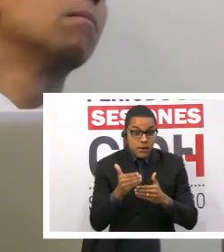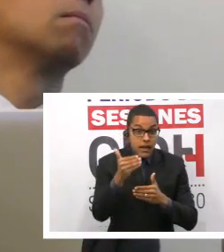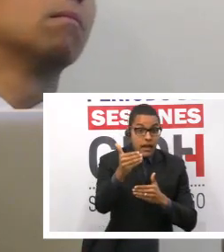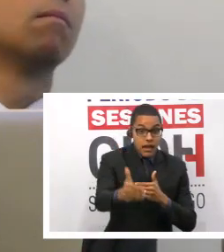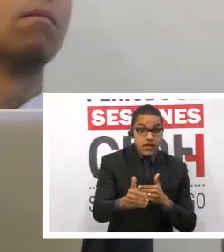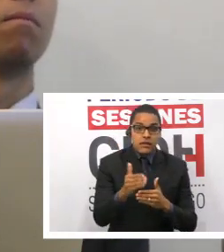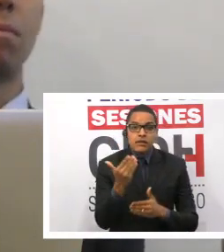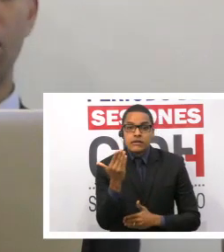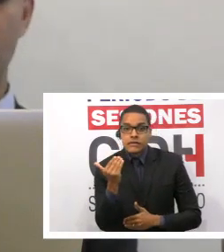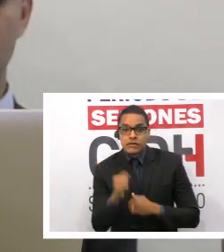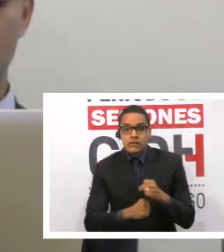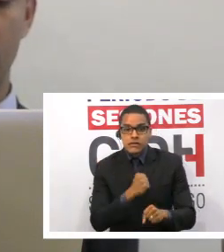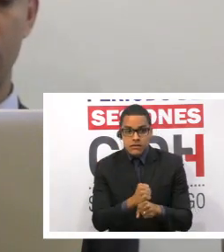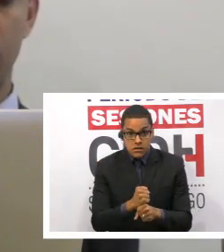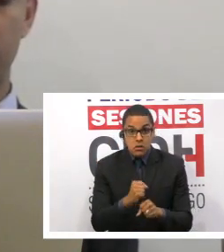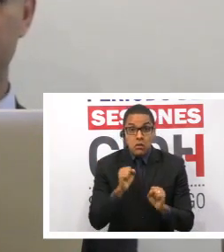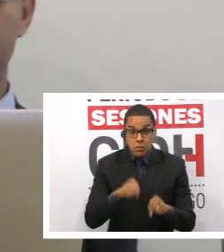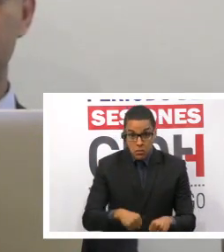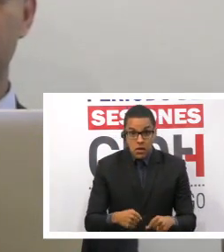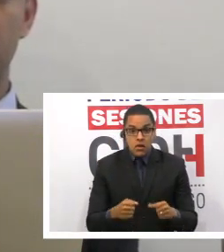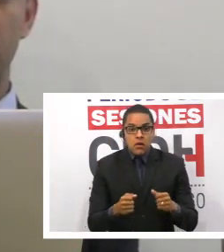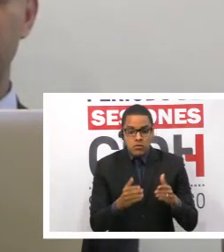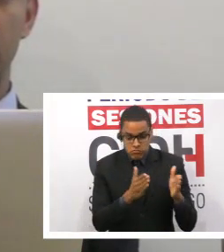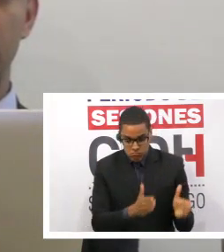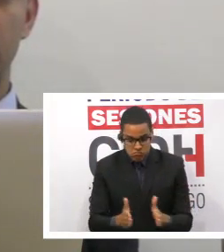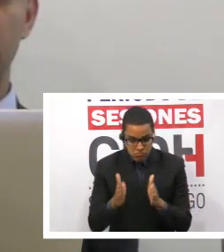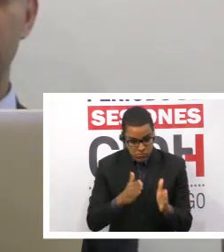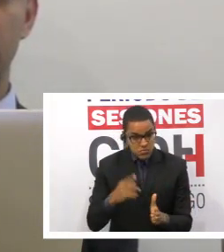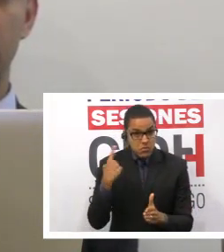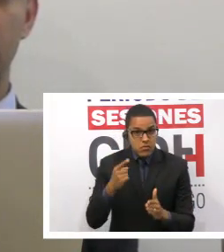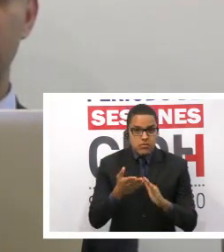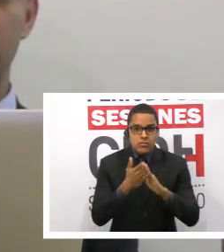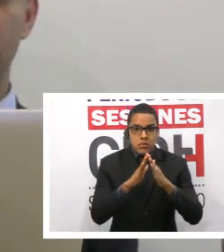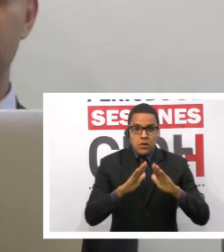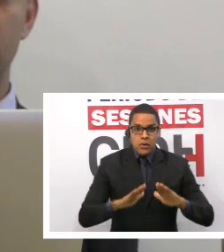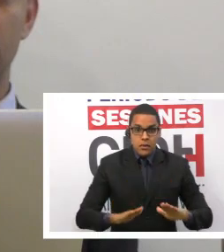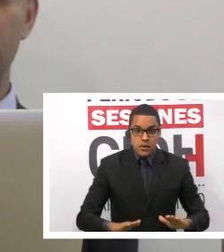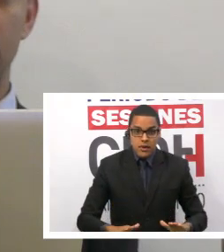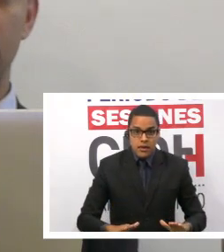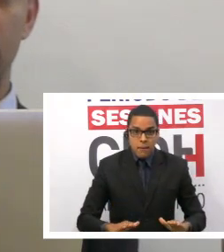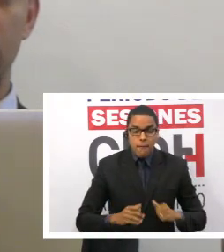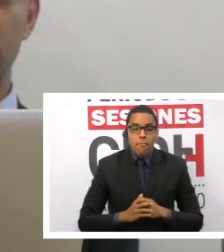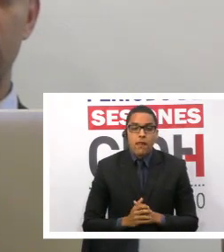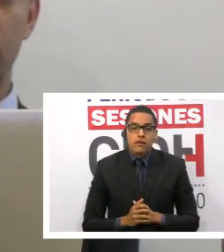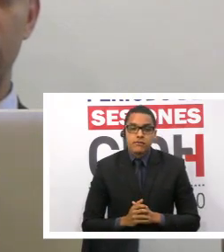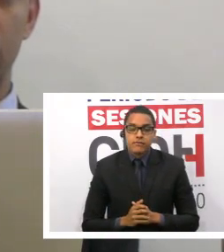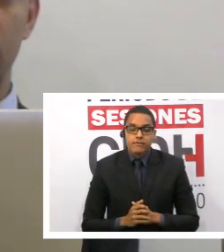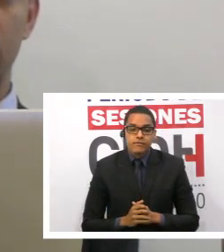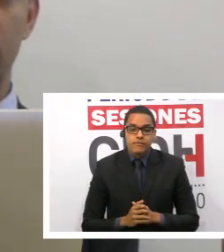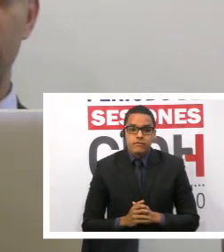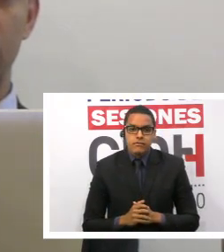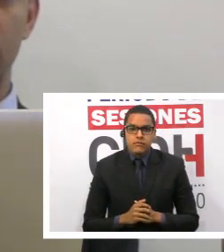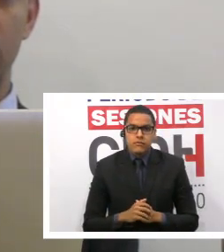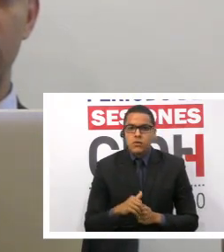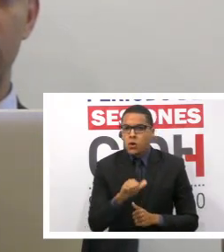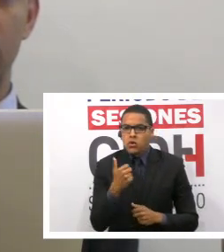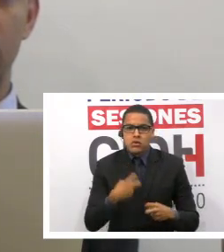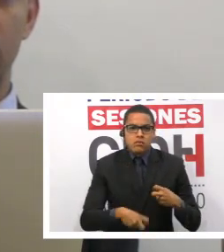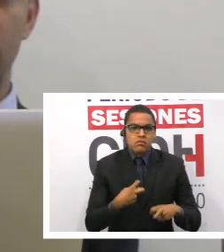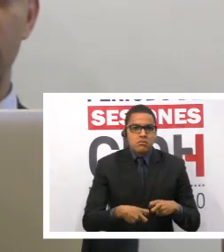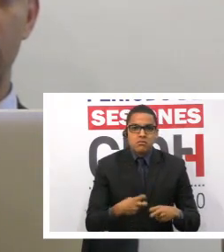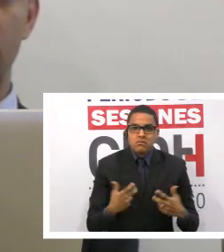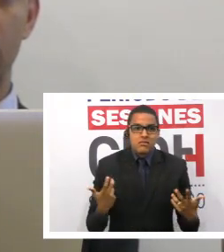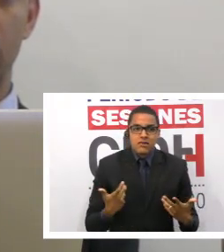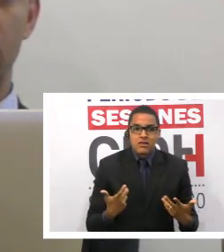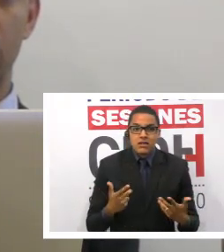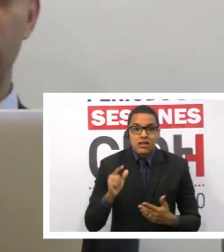reducir las pérdidas fiscales por fenómenos como la corrupción o la evasión que según estimaciones de la procuraduría general de la nación ascienden